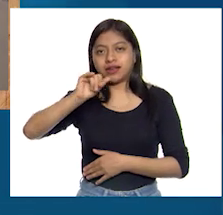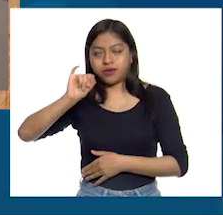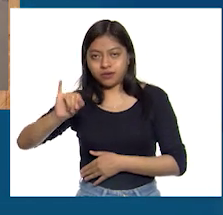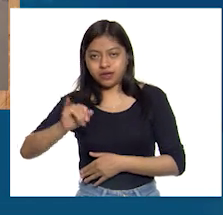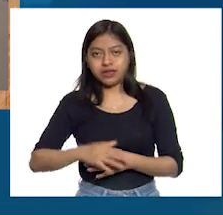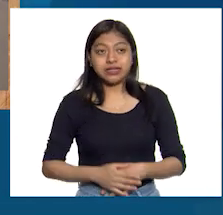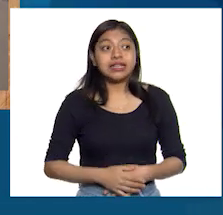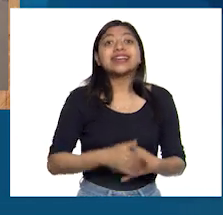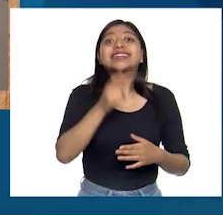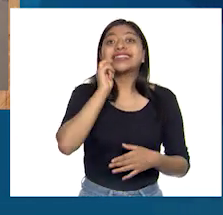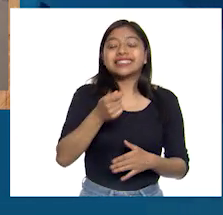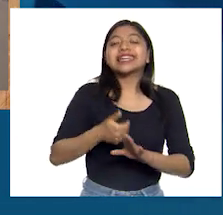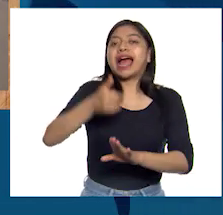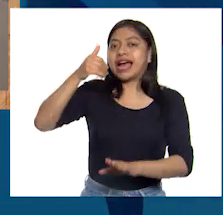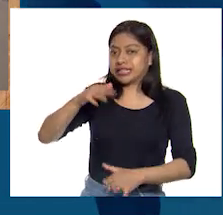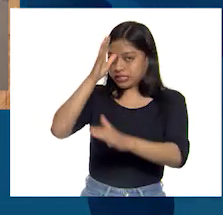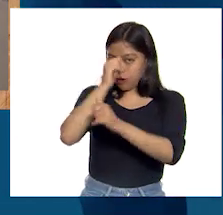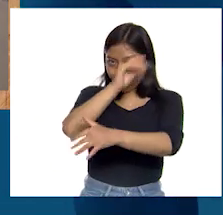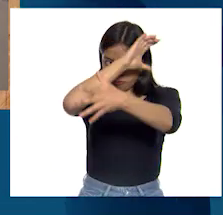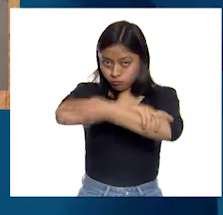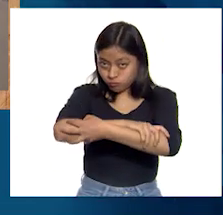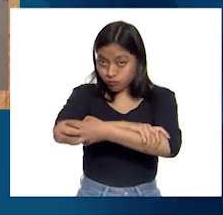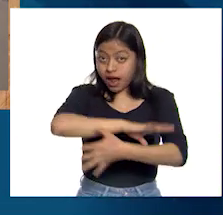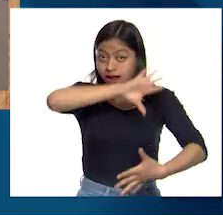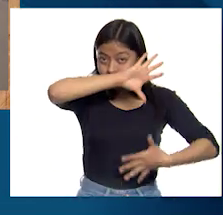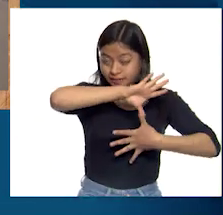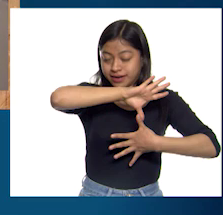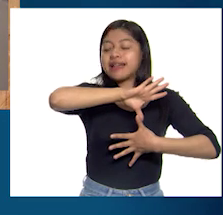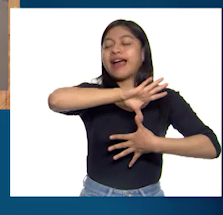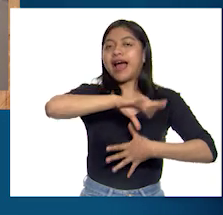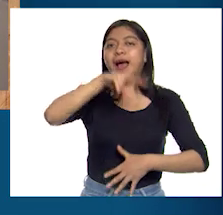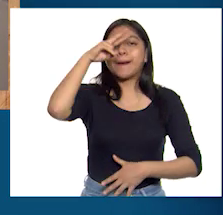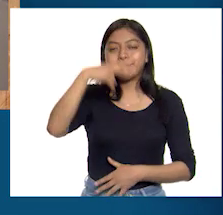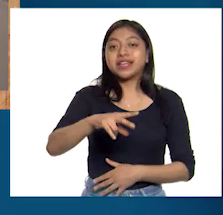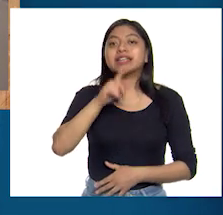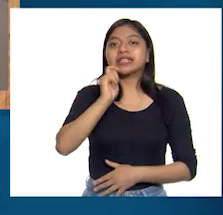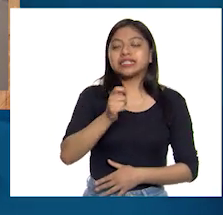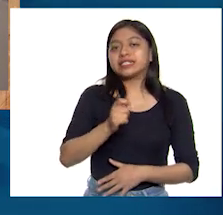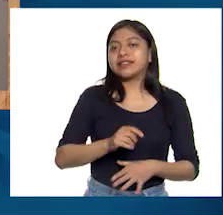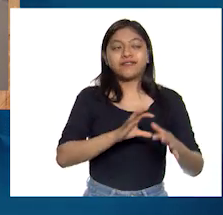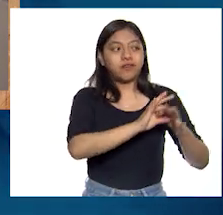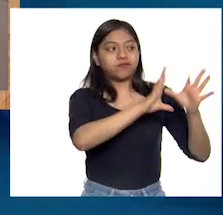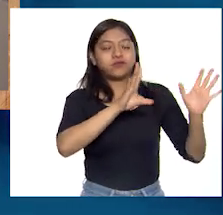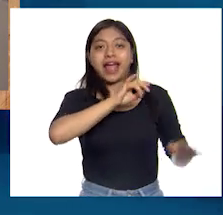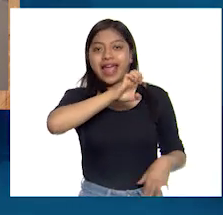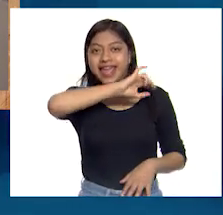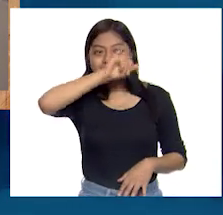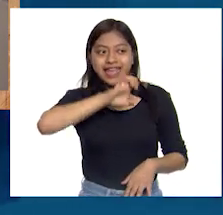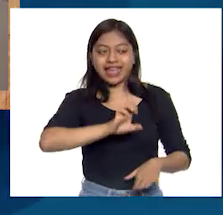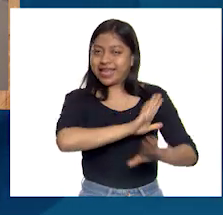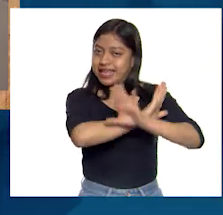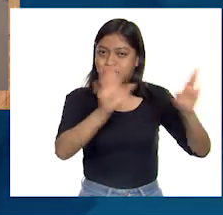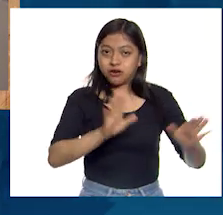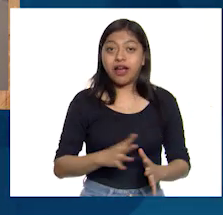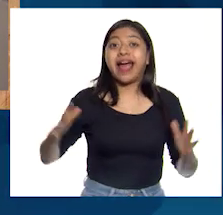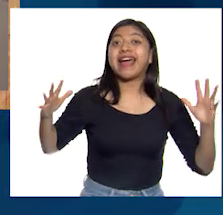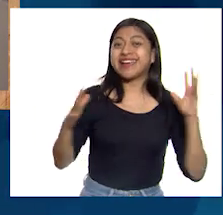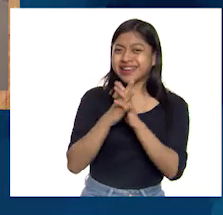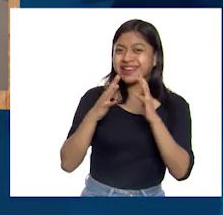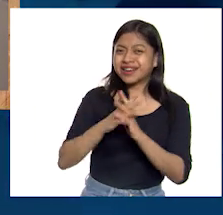siguiendo los acuerdos que tenía de solidaridad panamericana, México rompiera con las potencias del eje. La entrada del país a la guerra, sin